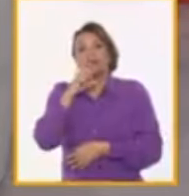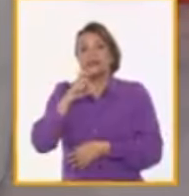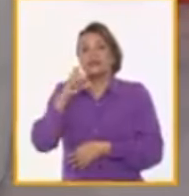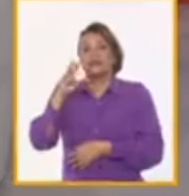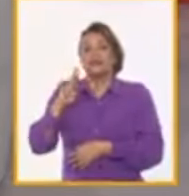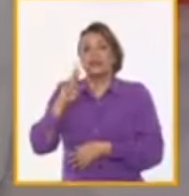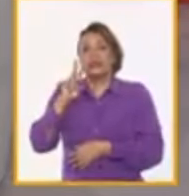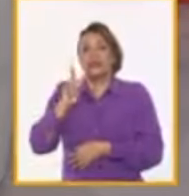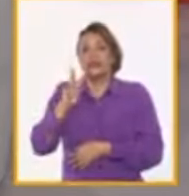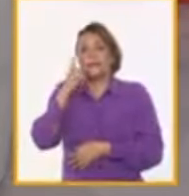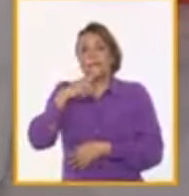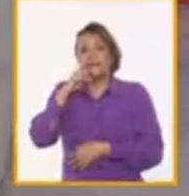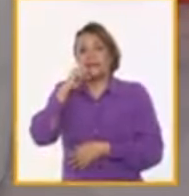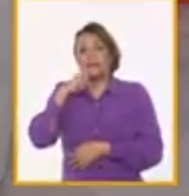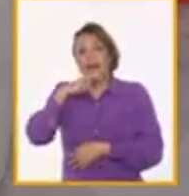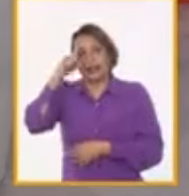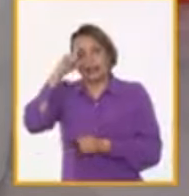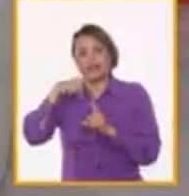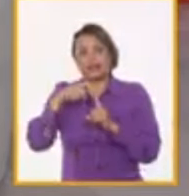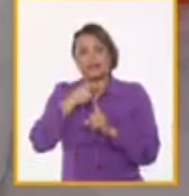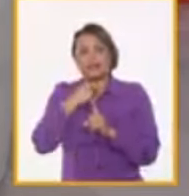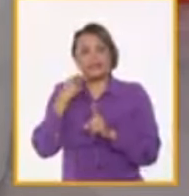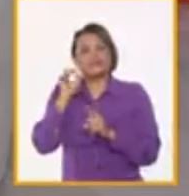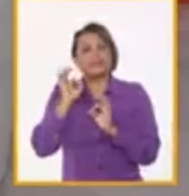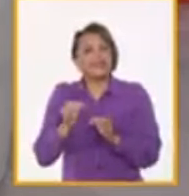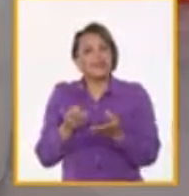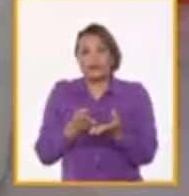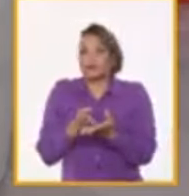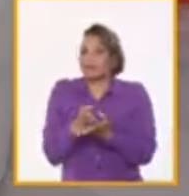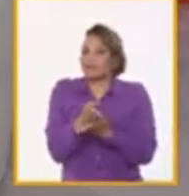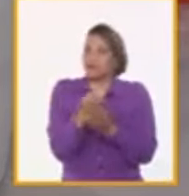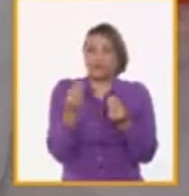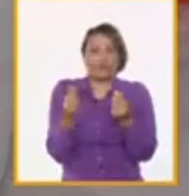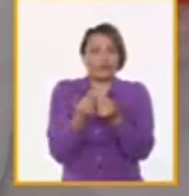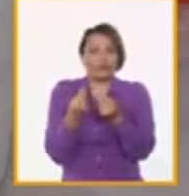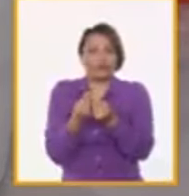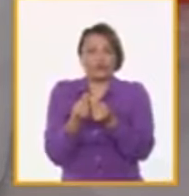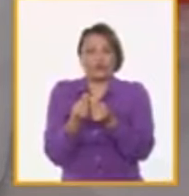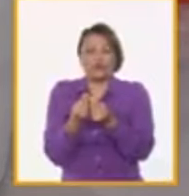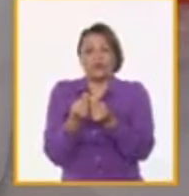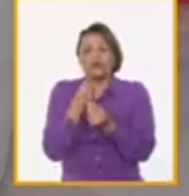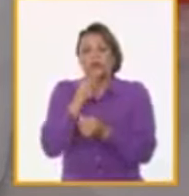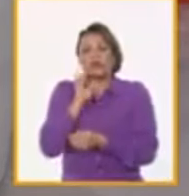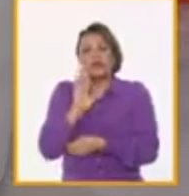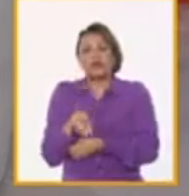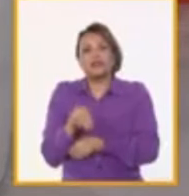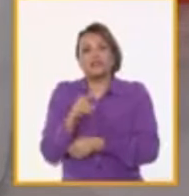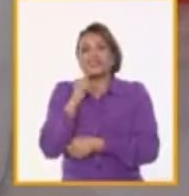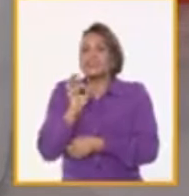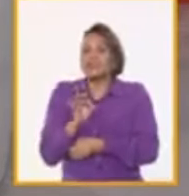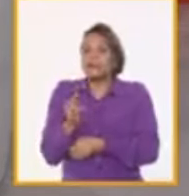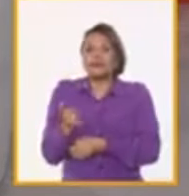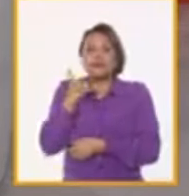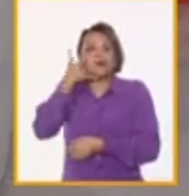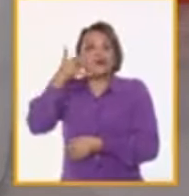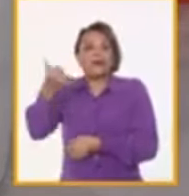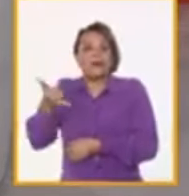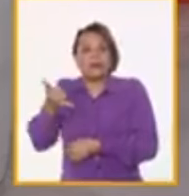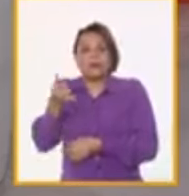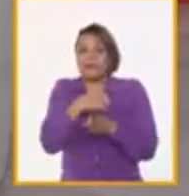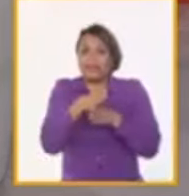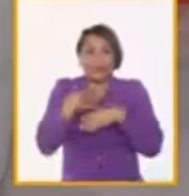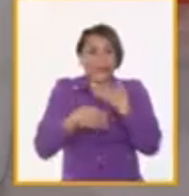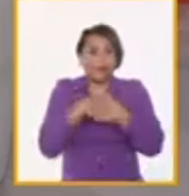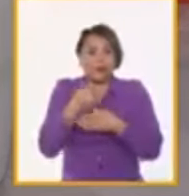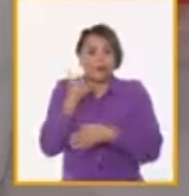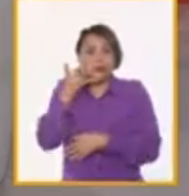que siempre nos ha acompañado. Y te puedo expresar, Randy, que no hubo una sola vez que nosotros lo llamáramos para distintos problemas, no